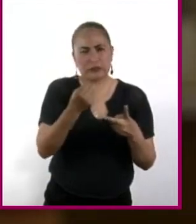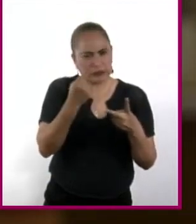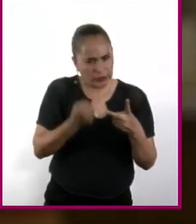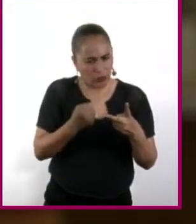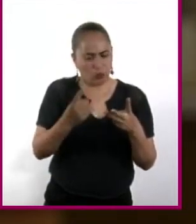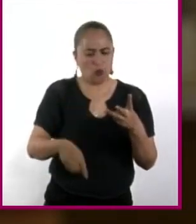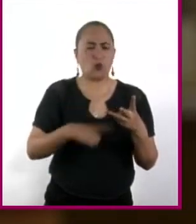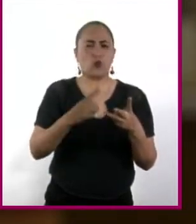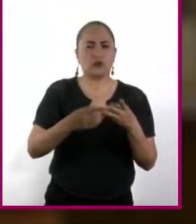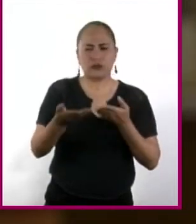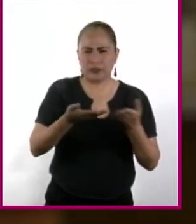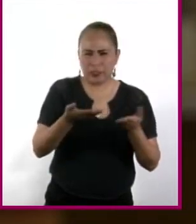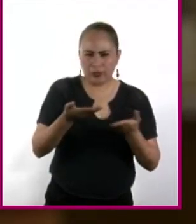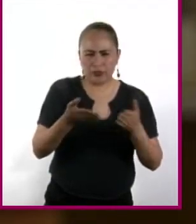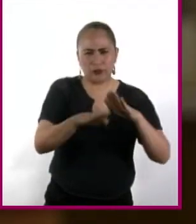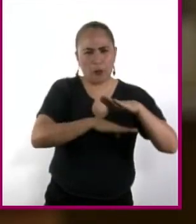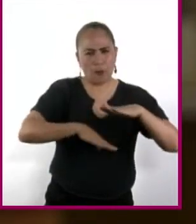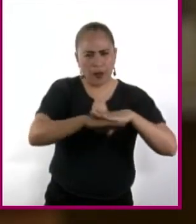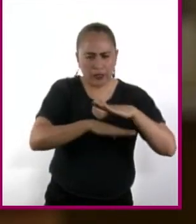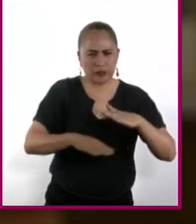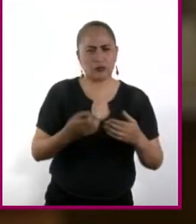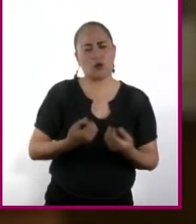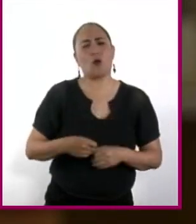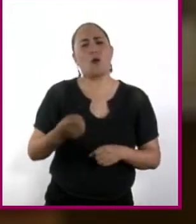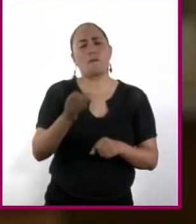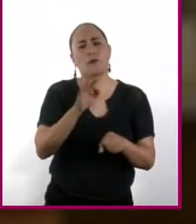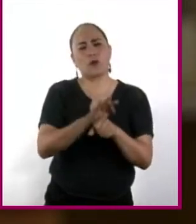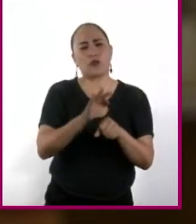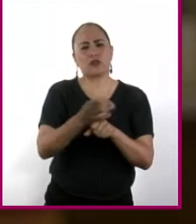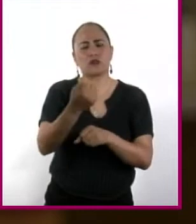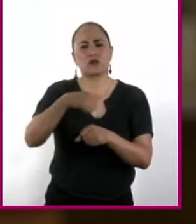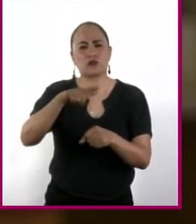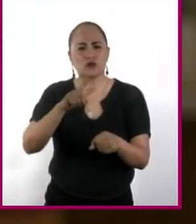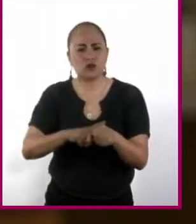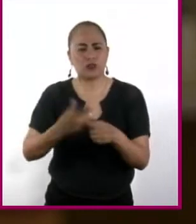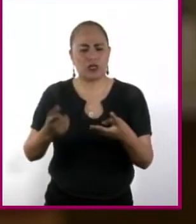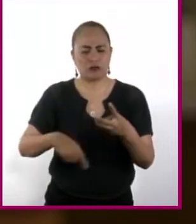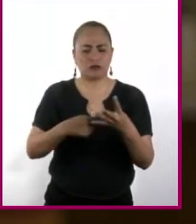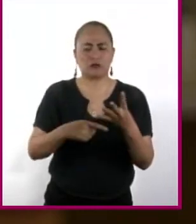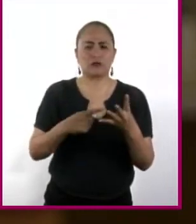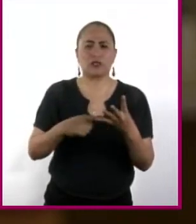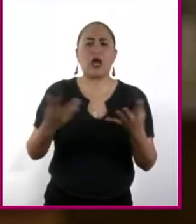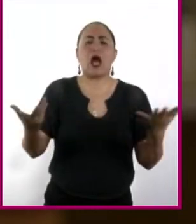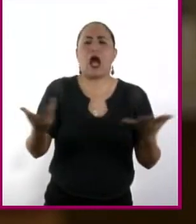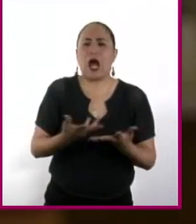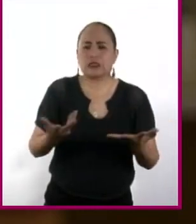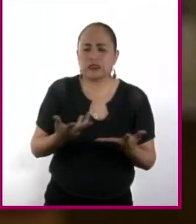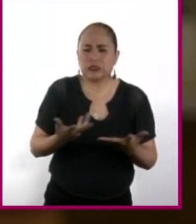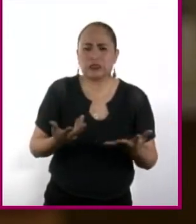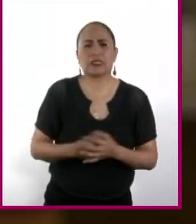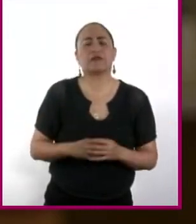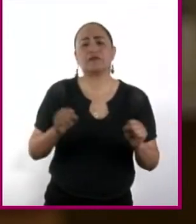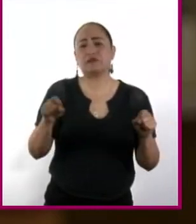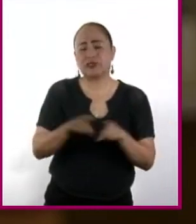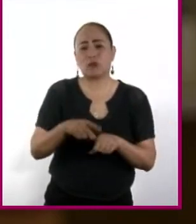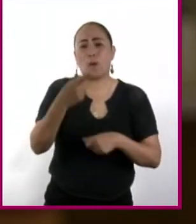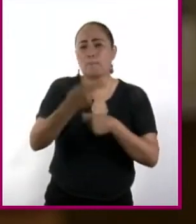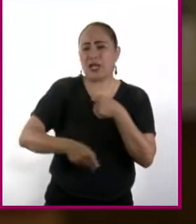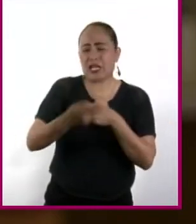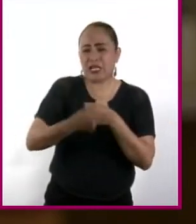servicios básicos, protección social, productividad y gestión del riesgo ante eventos